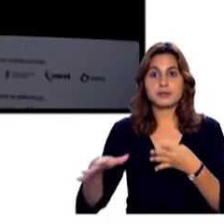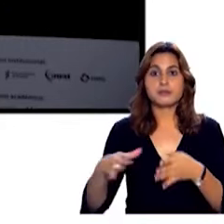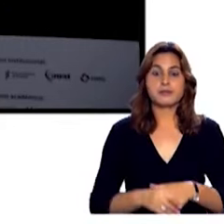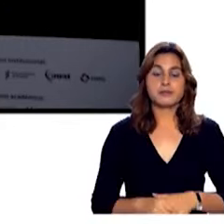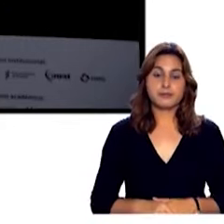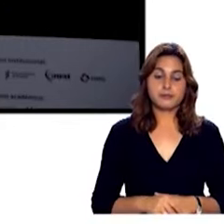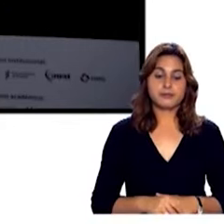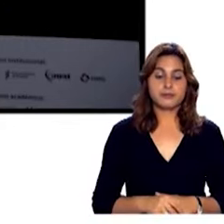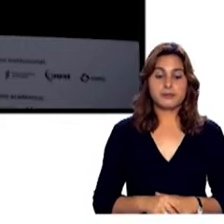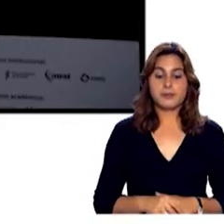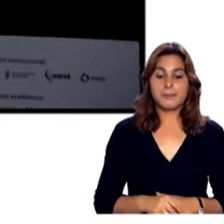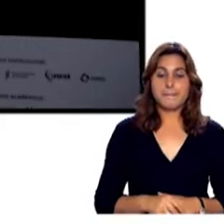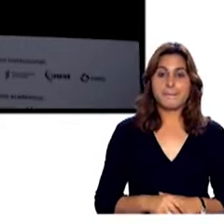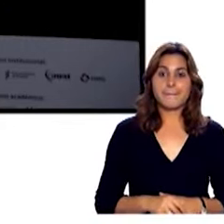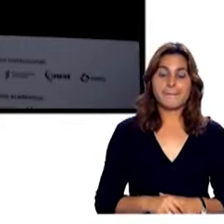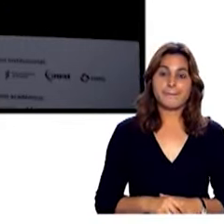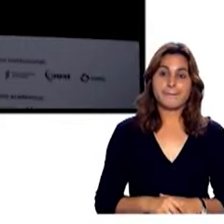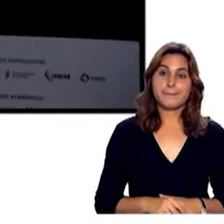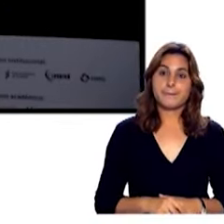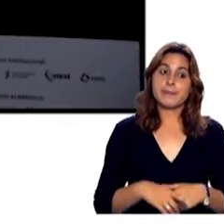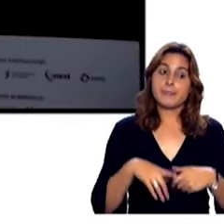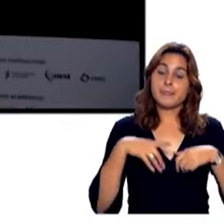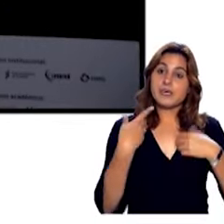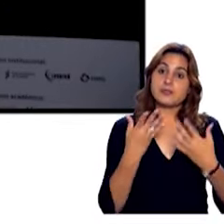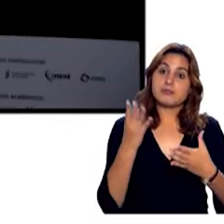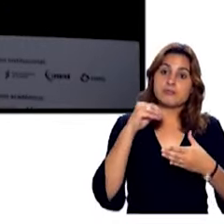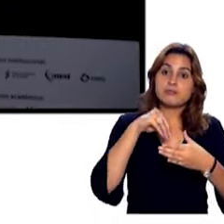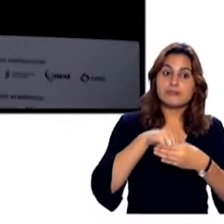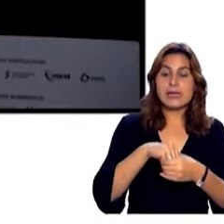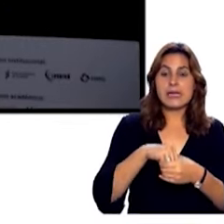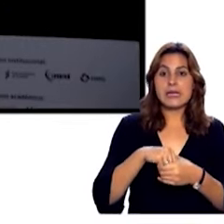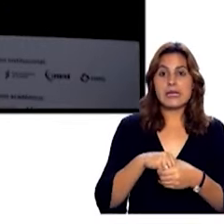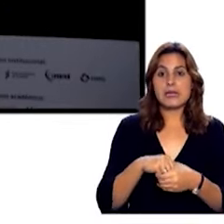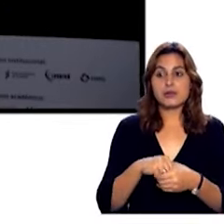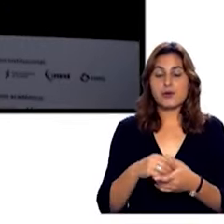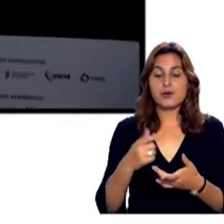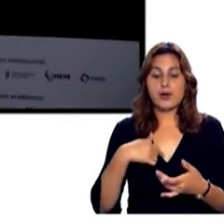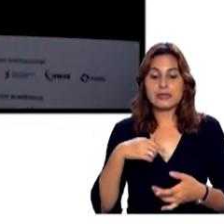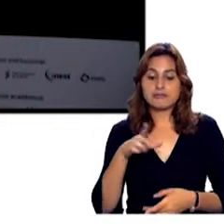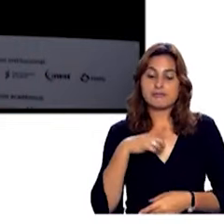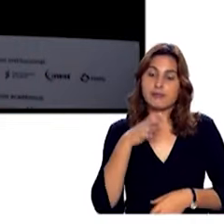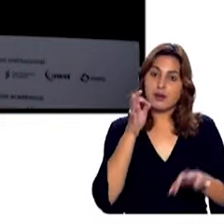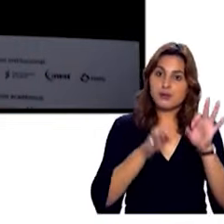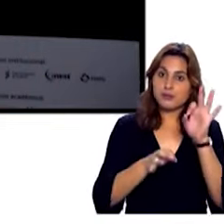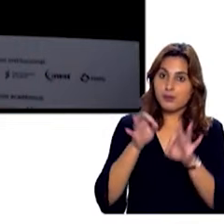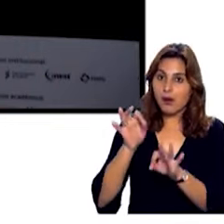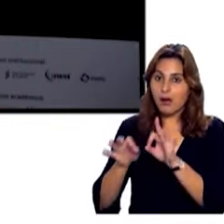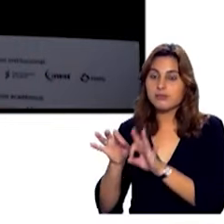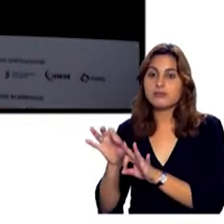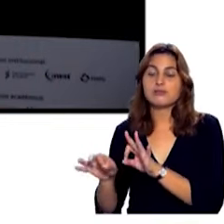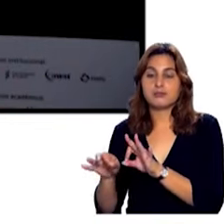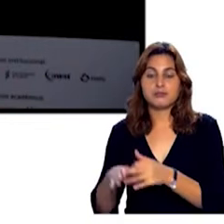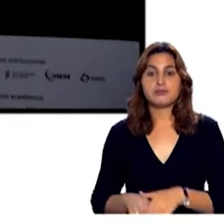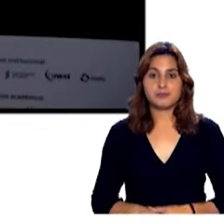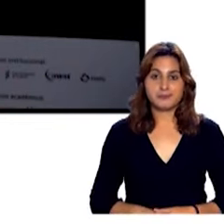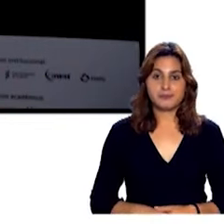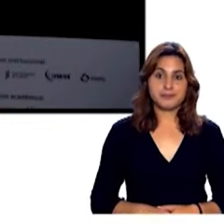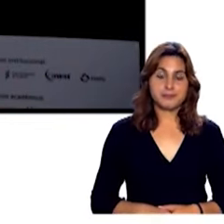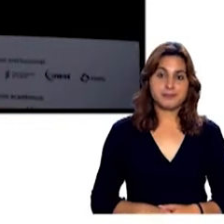la en nuestra toma de posesi juramos Prometemos lecc